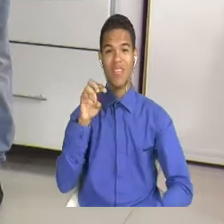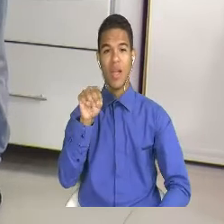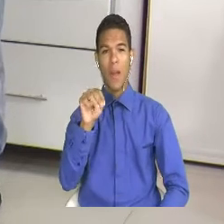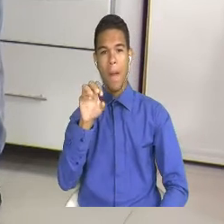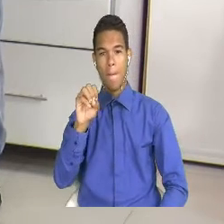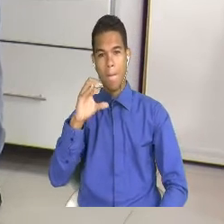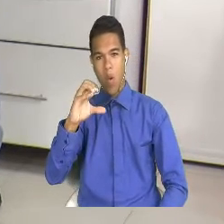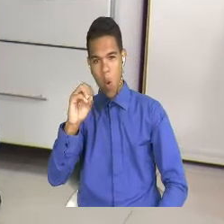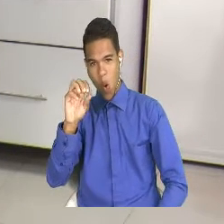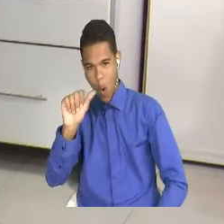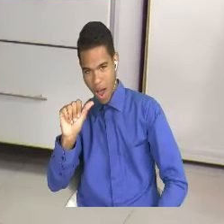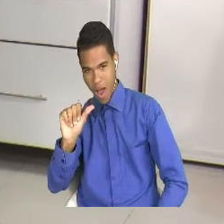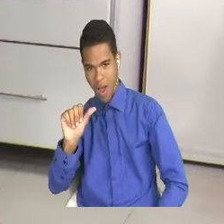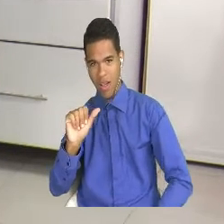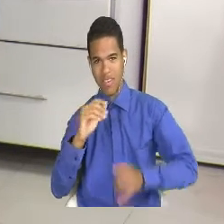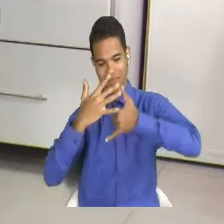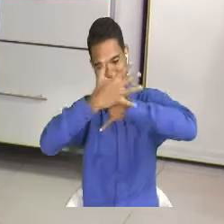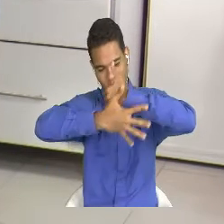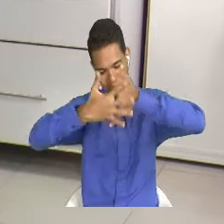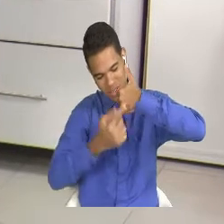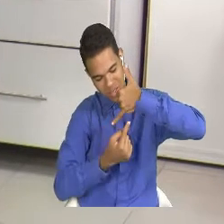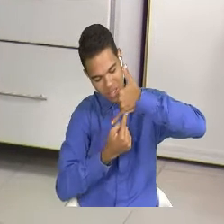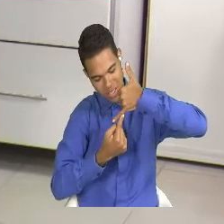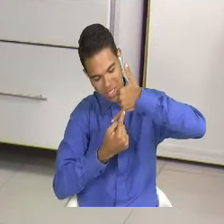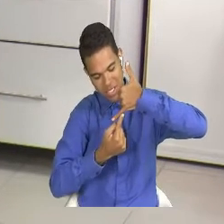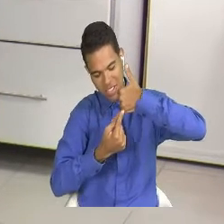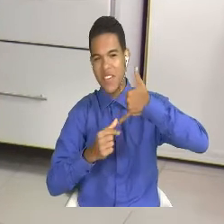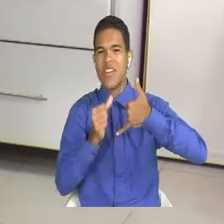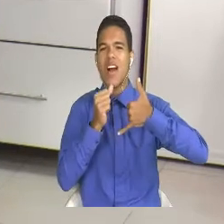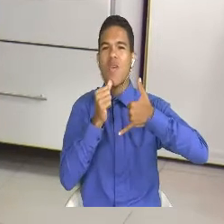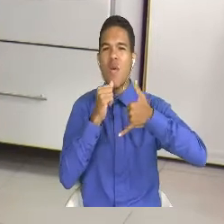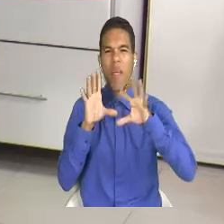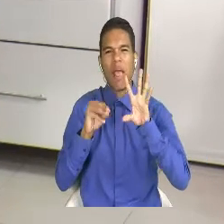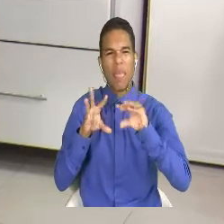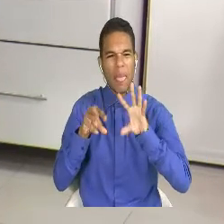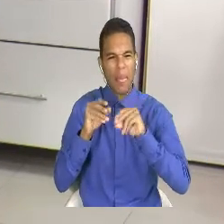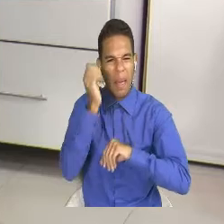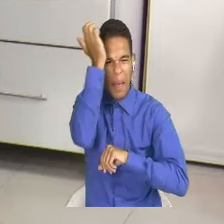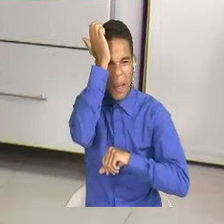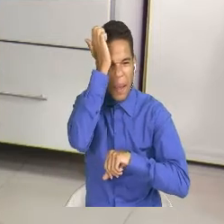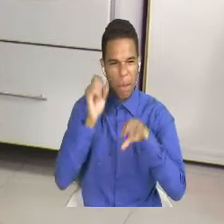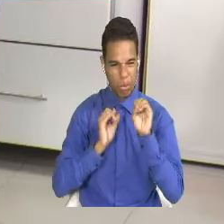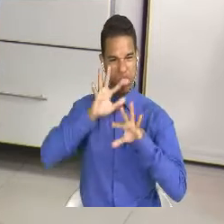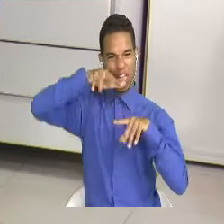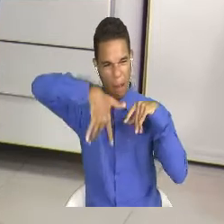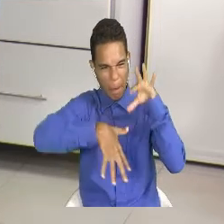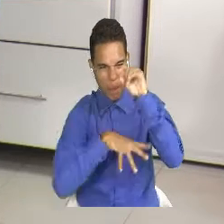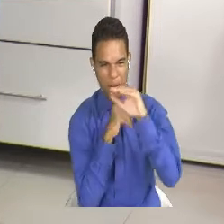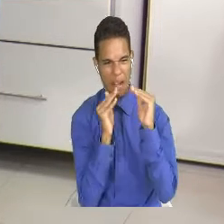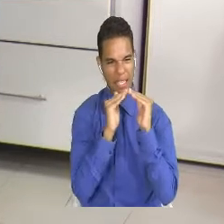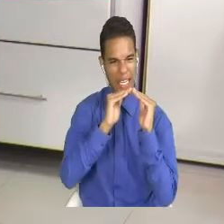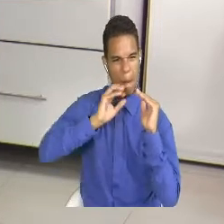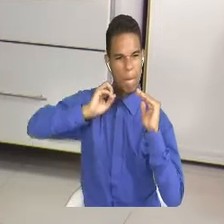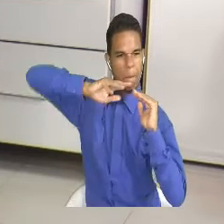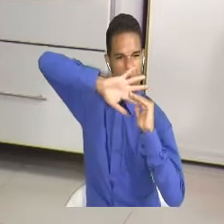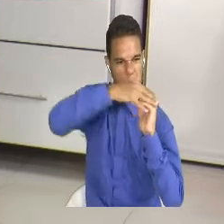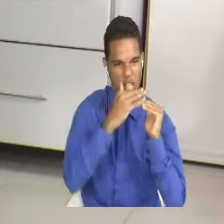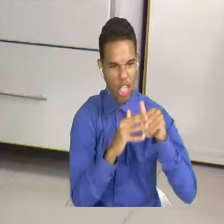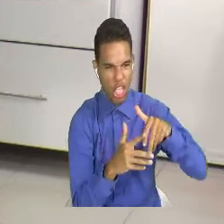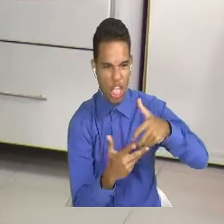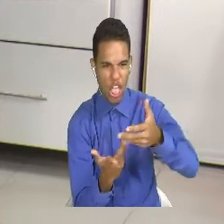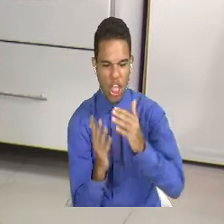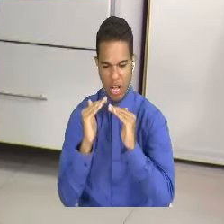¿no? Sí, la idea, gracias por la invitación, a Isabel también muchas gracias. La idea es que Club Rotario Barranca Bermeja,